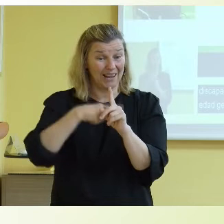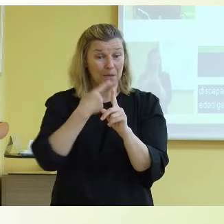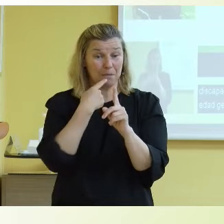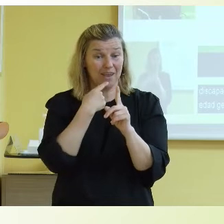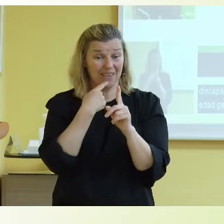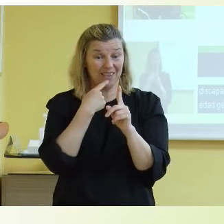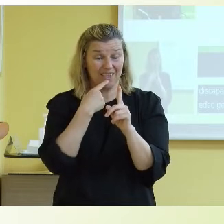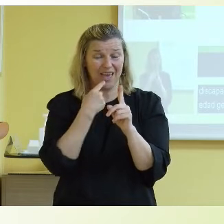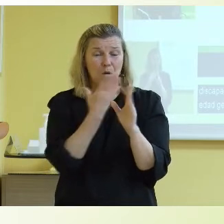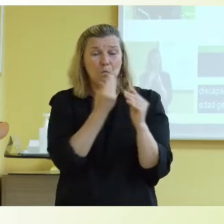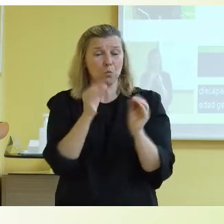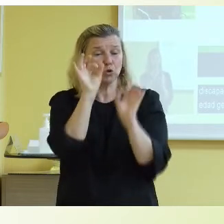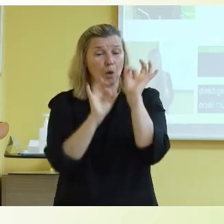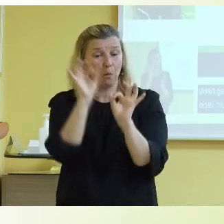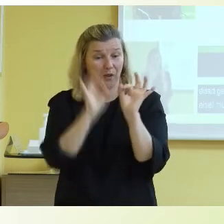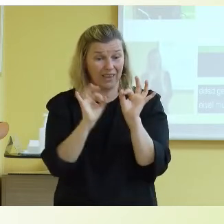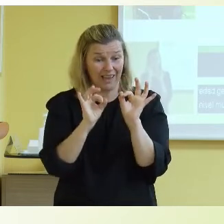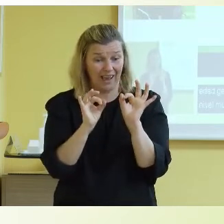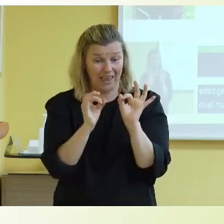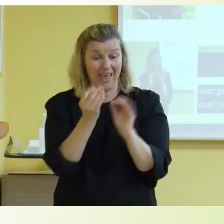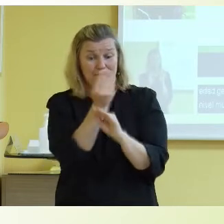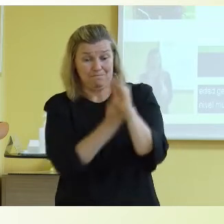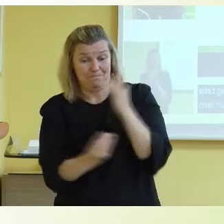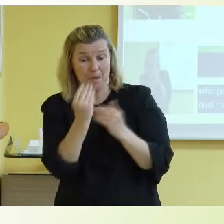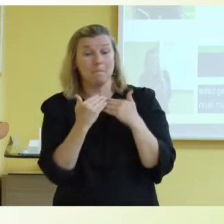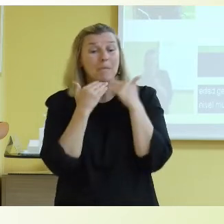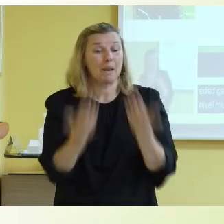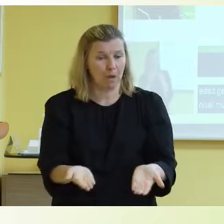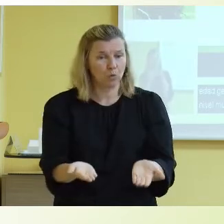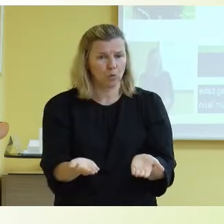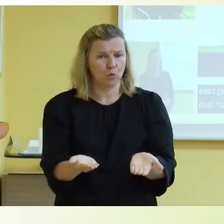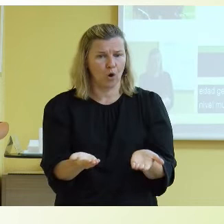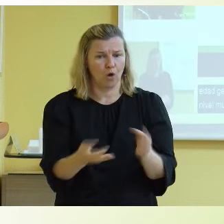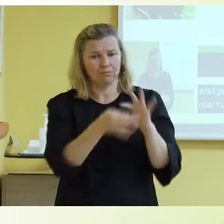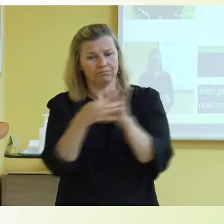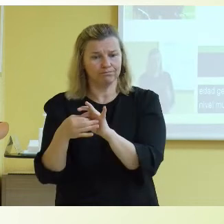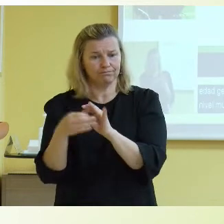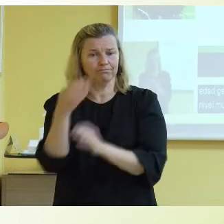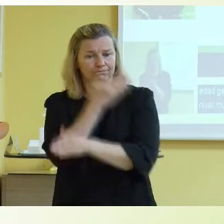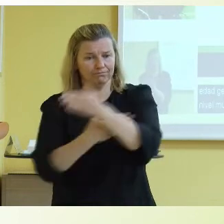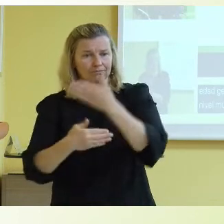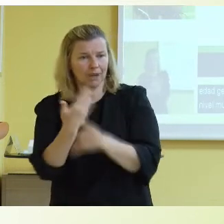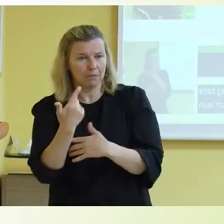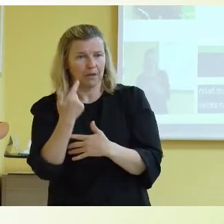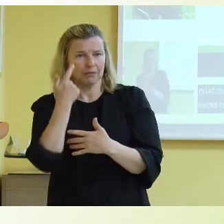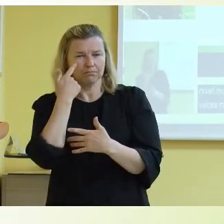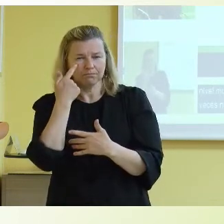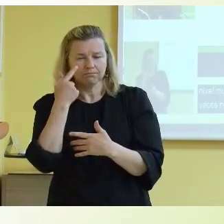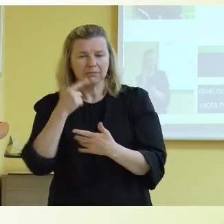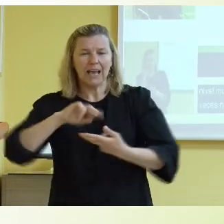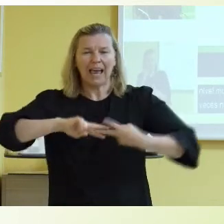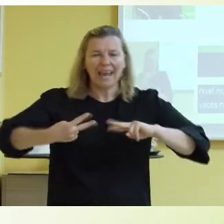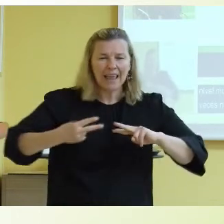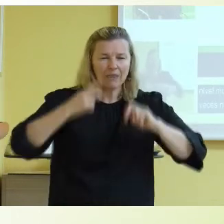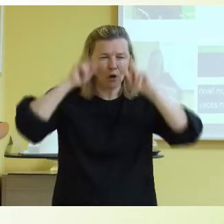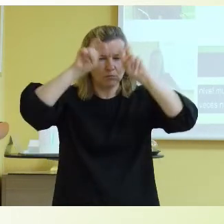estos niños y niñas que tienen patologías que a veces nos vuelven locos, entre comillas, buscándole un origen genético, y no tienen un